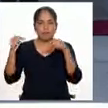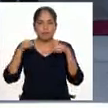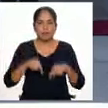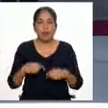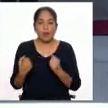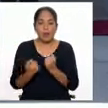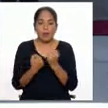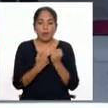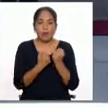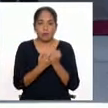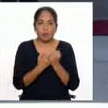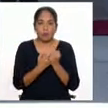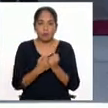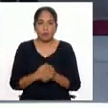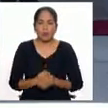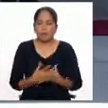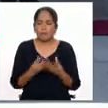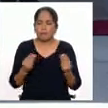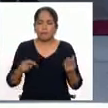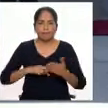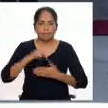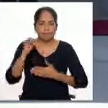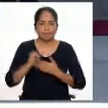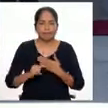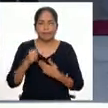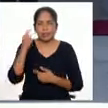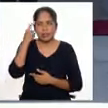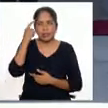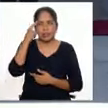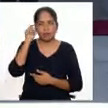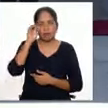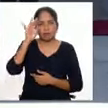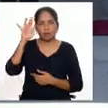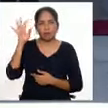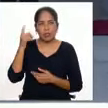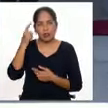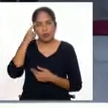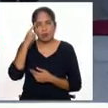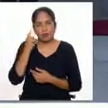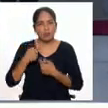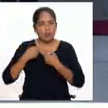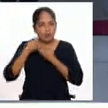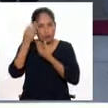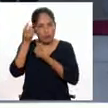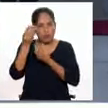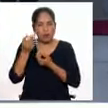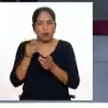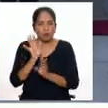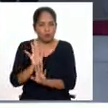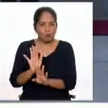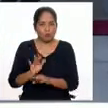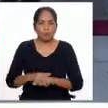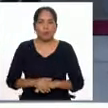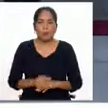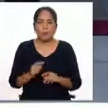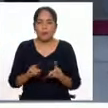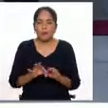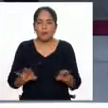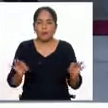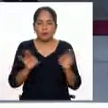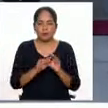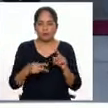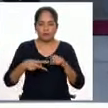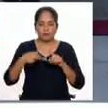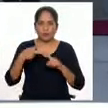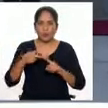apoyando. Hay muchos proyectos que tenemos en mente para decirle a usted, Pero lo más importante son los dos proyectos